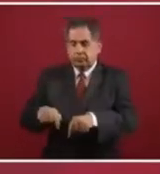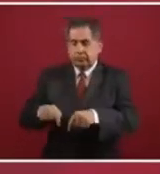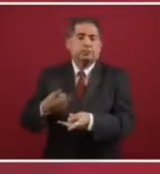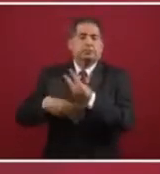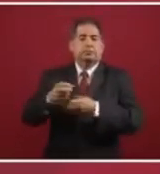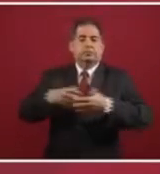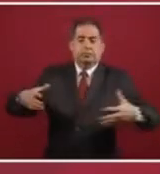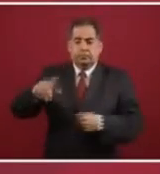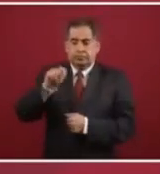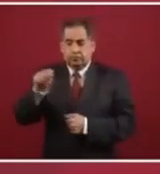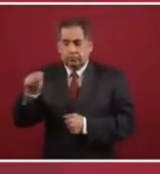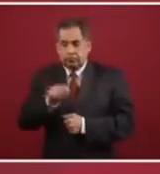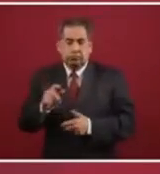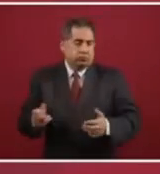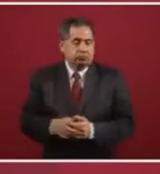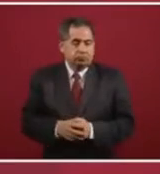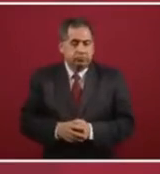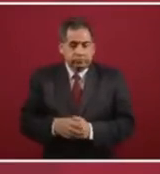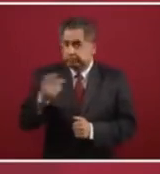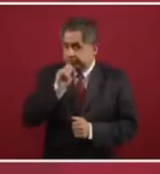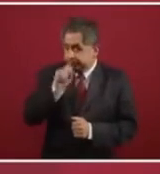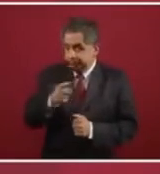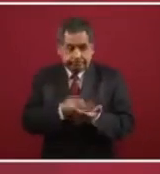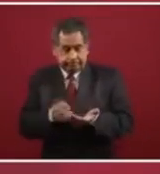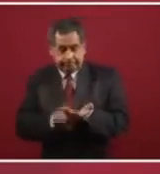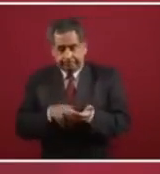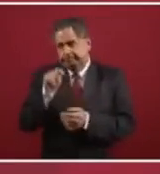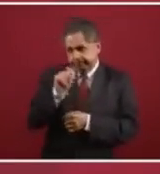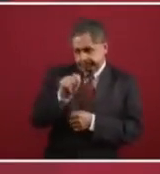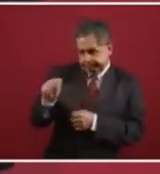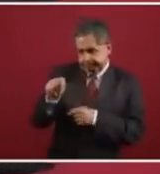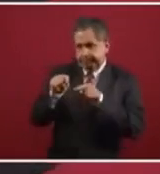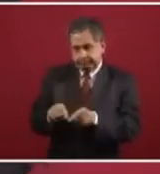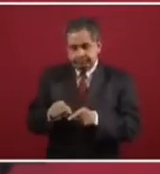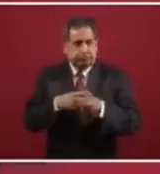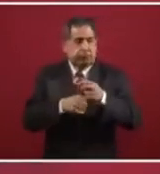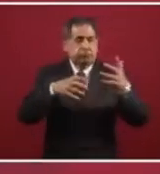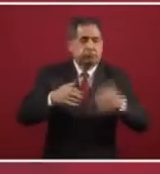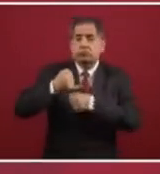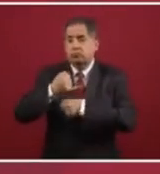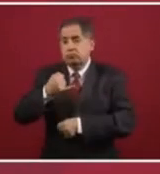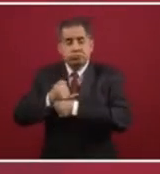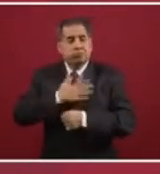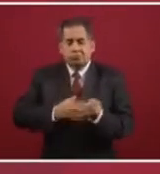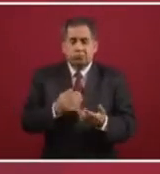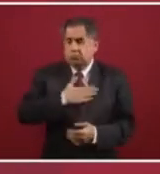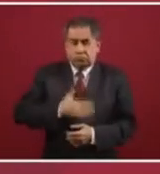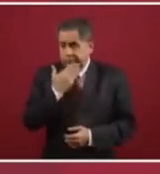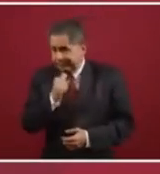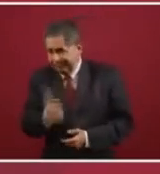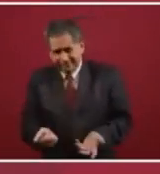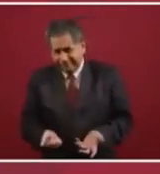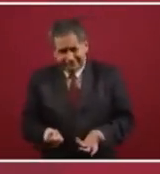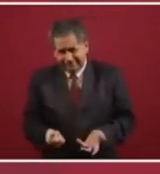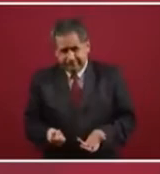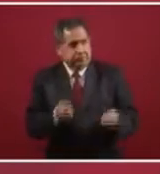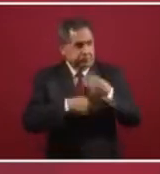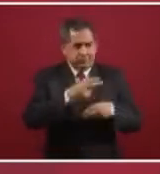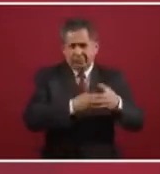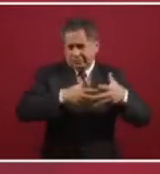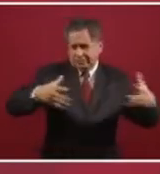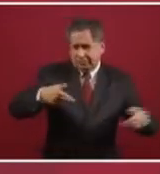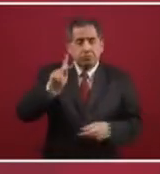desarrolló. Pero al mismo tiempo que se hace crecimiento sin justicia, ese progreso sin justicia,